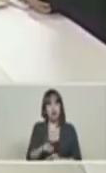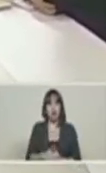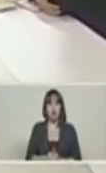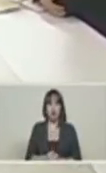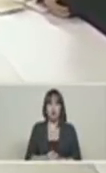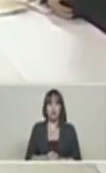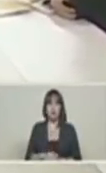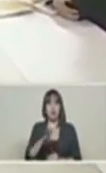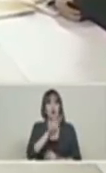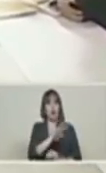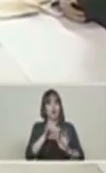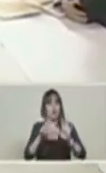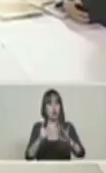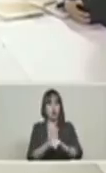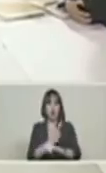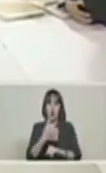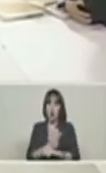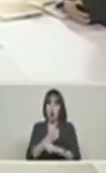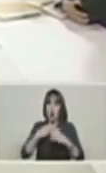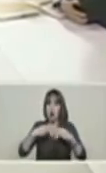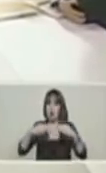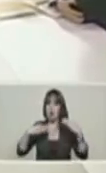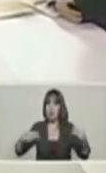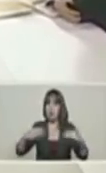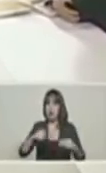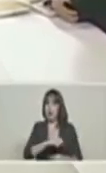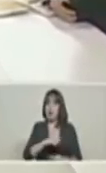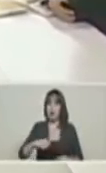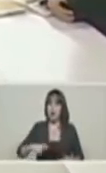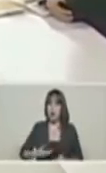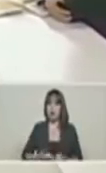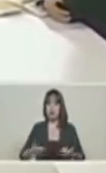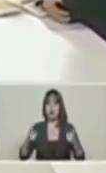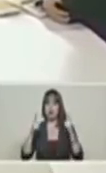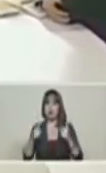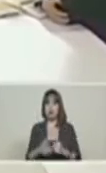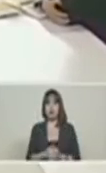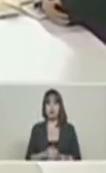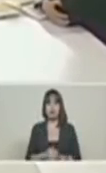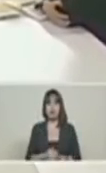le dio 48 horas a los bancos públicos y privados para que